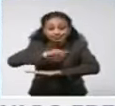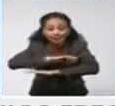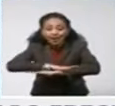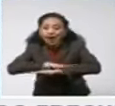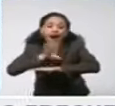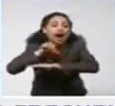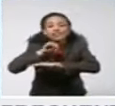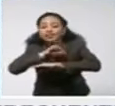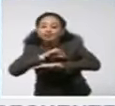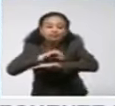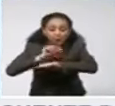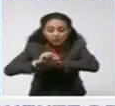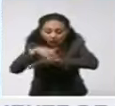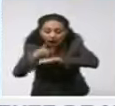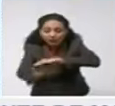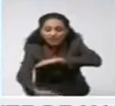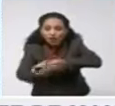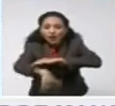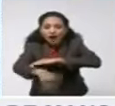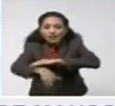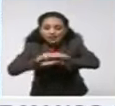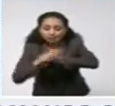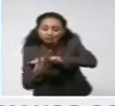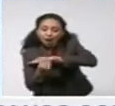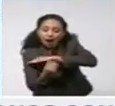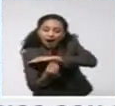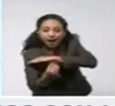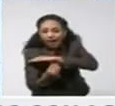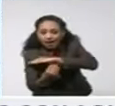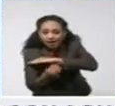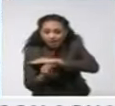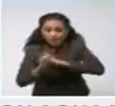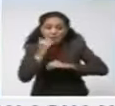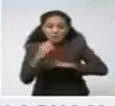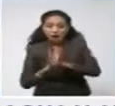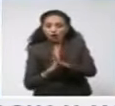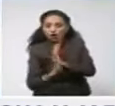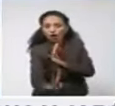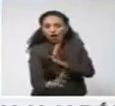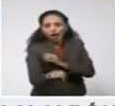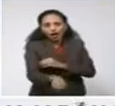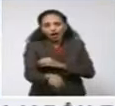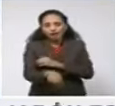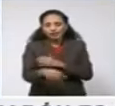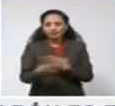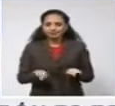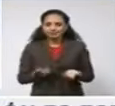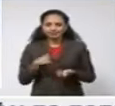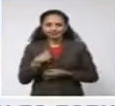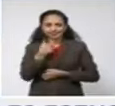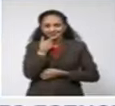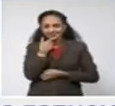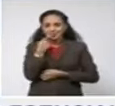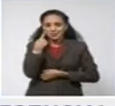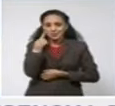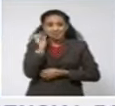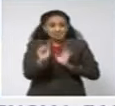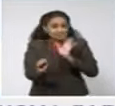en la calle? Y si además hay una cola. Héctor, realmente eso lo vimos desde el principio,